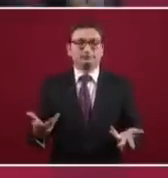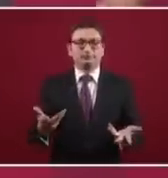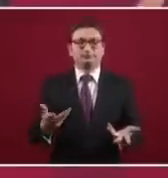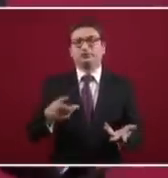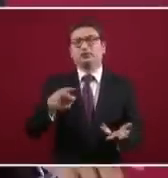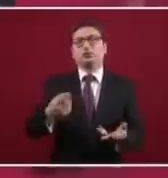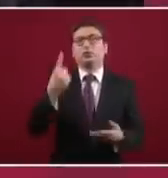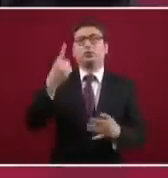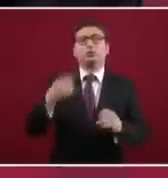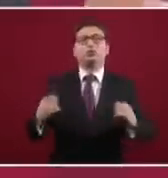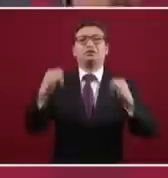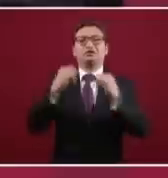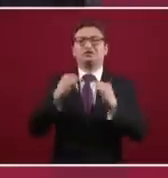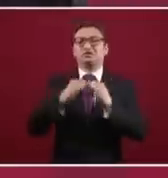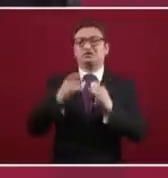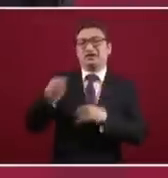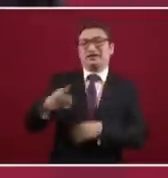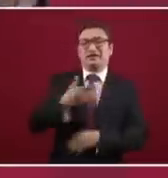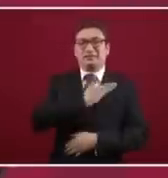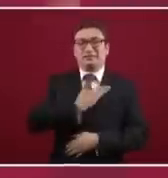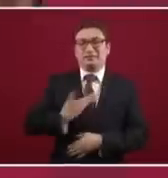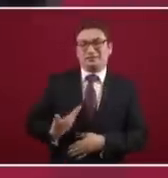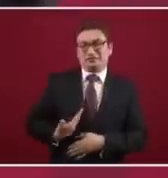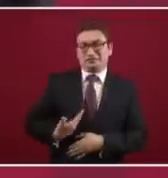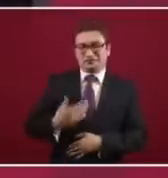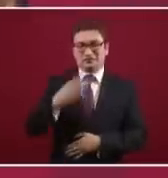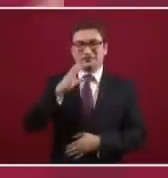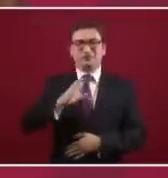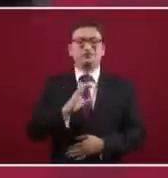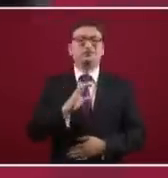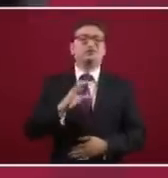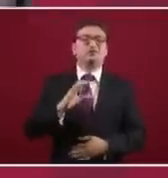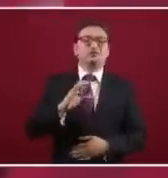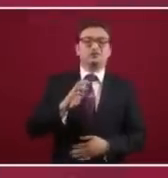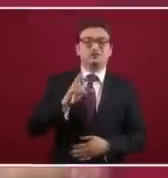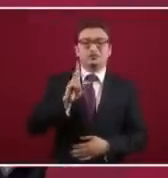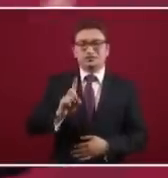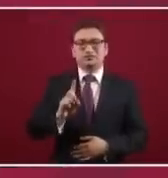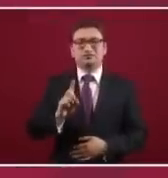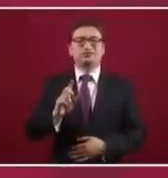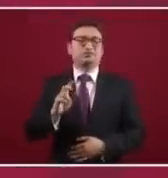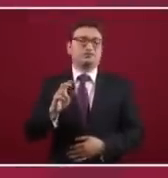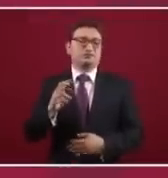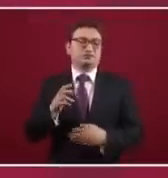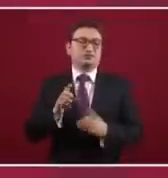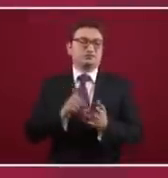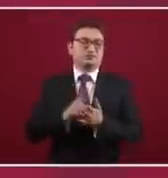imagínense, una institución, presidente de la Comisión de Derechos Humanos,